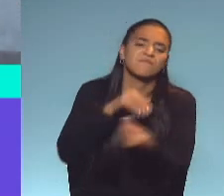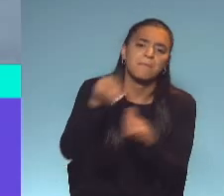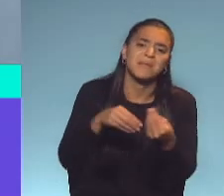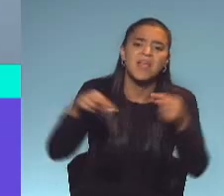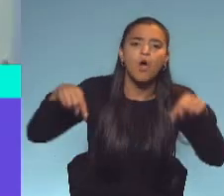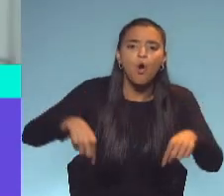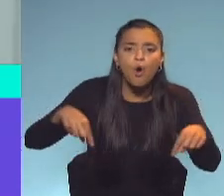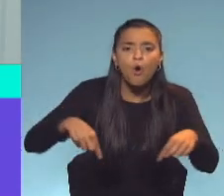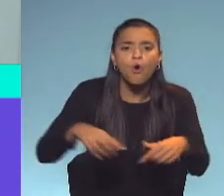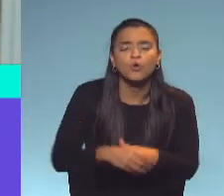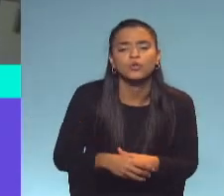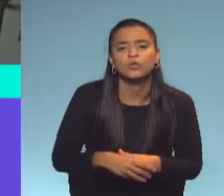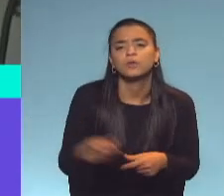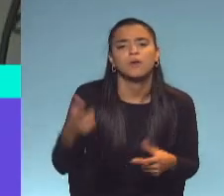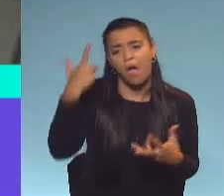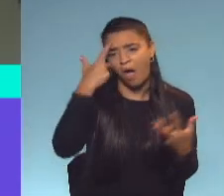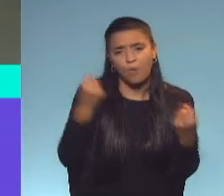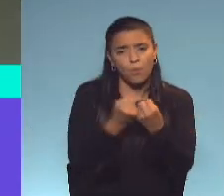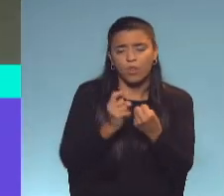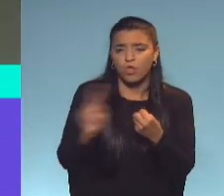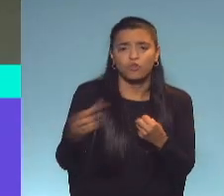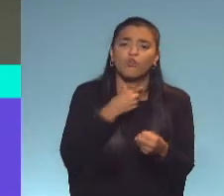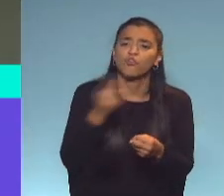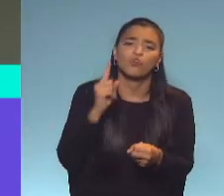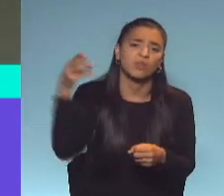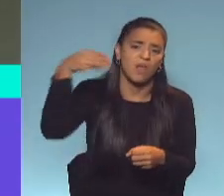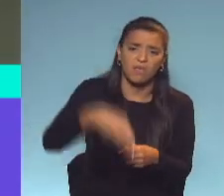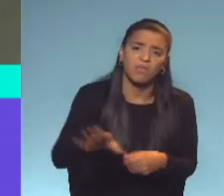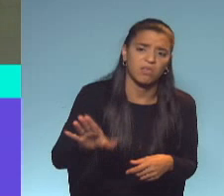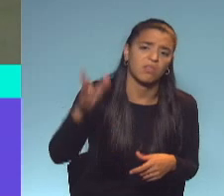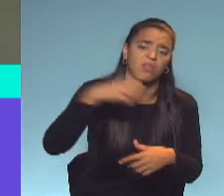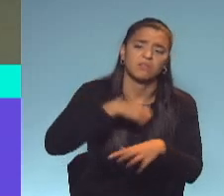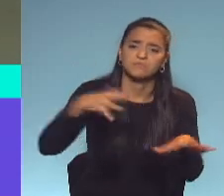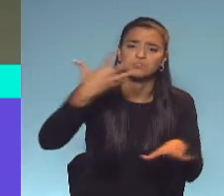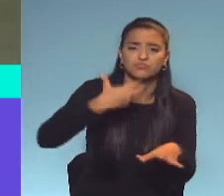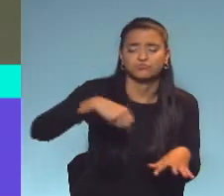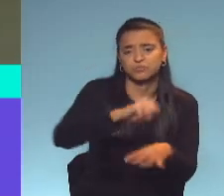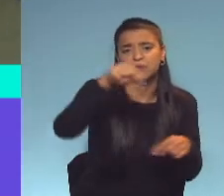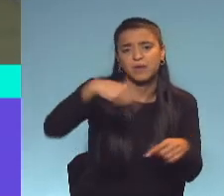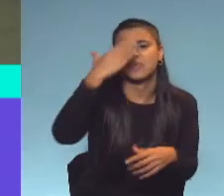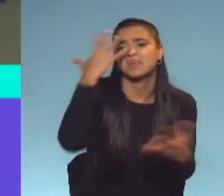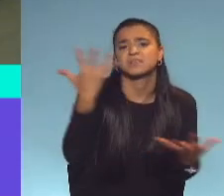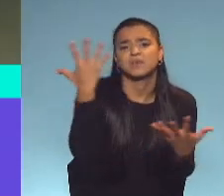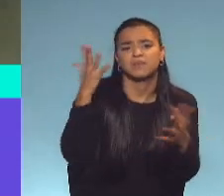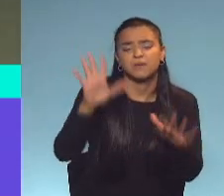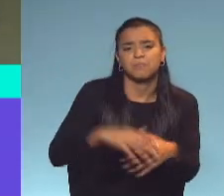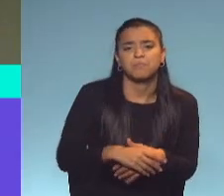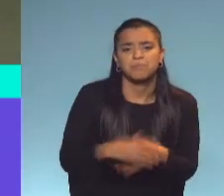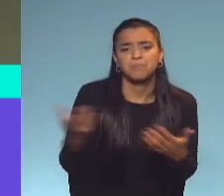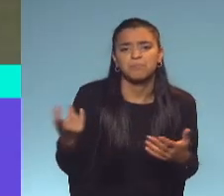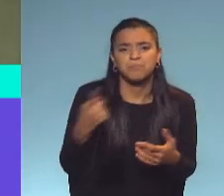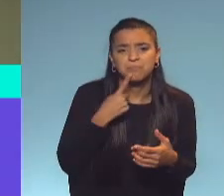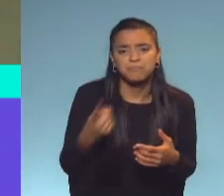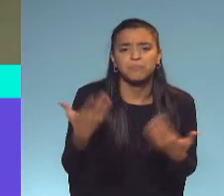hoy no están de acuerdo, rechazan la posibilidad de enviar a sus hijos a la escuela durante estos 15 días? Por miedo, quizás, ¿no? ¿Les va